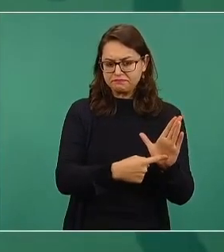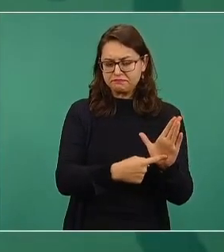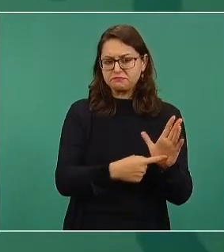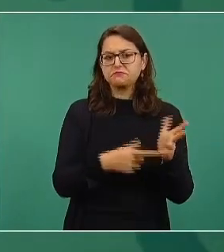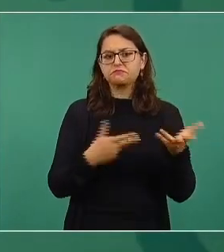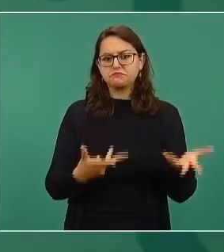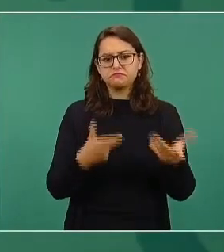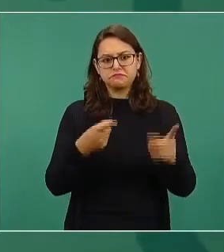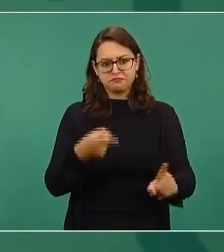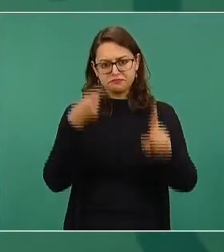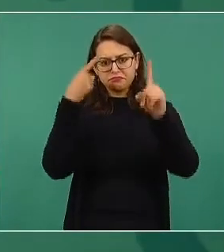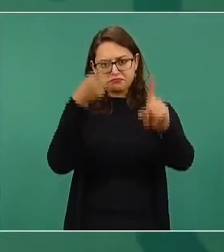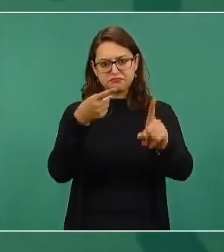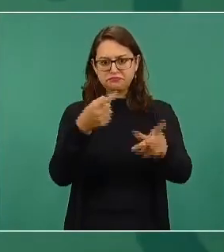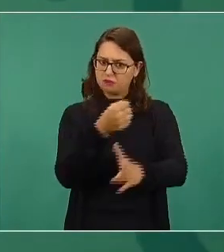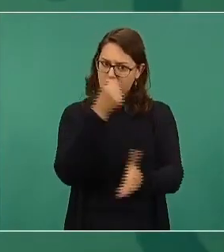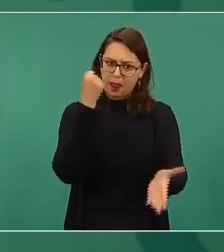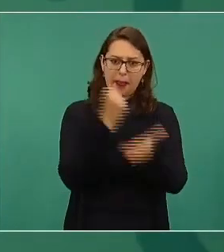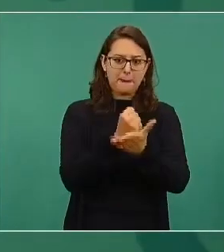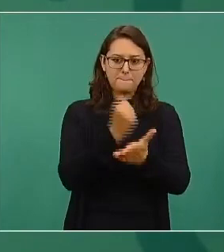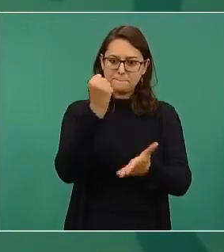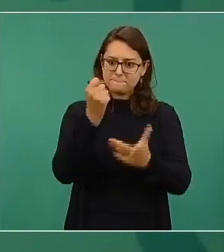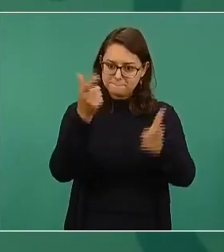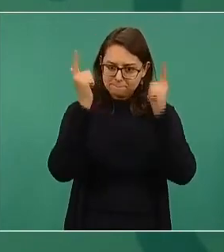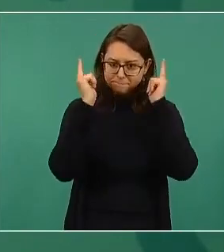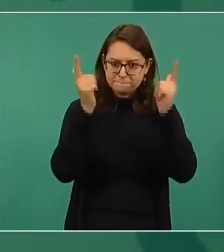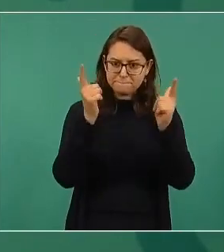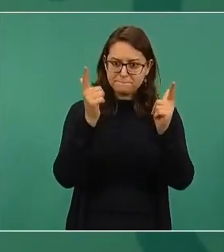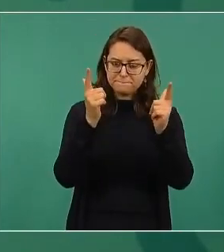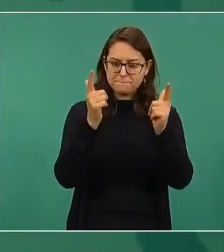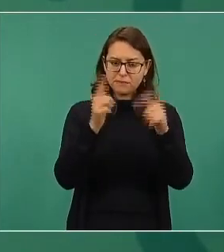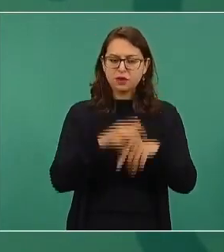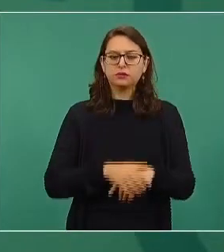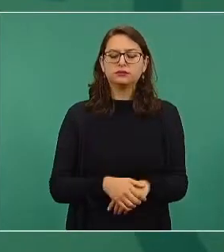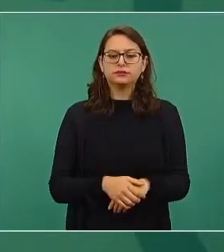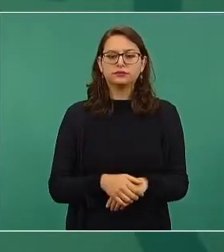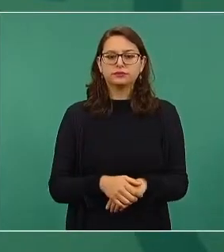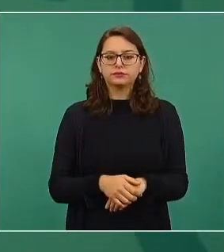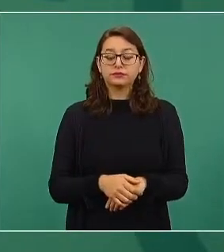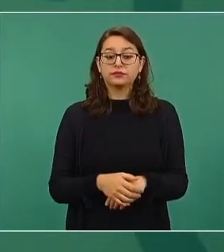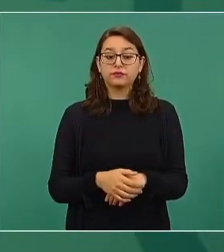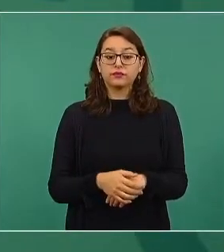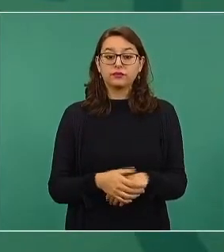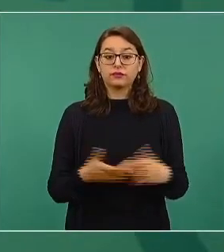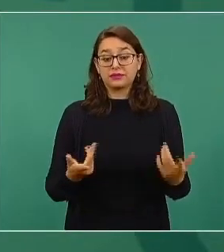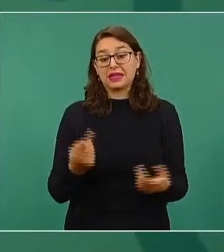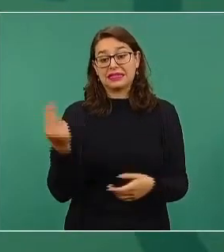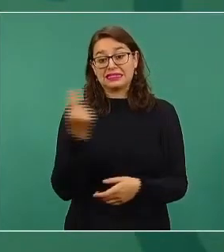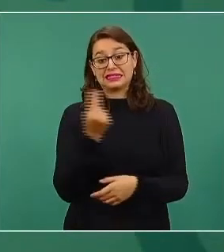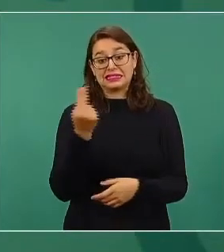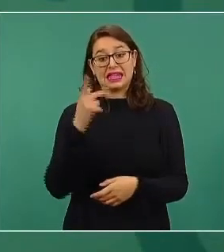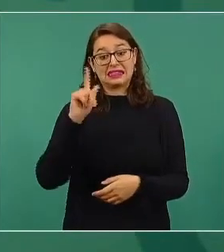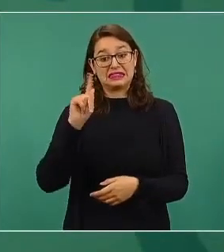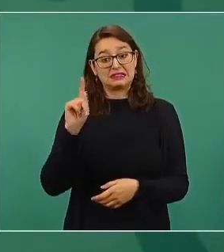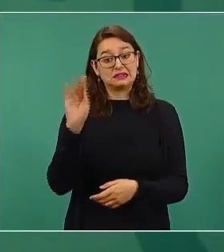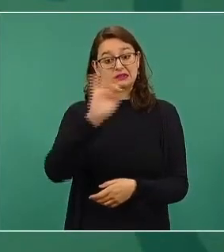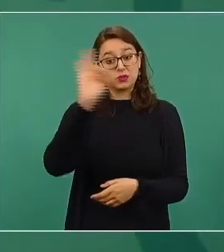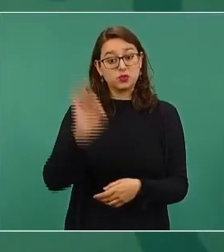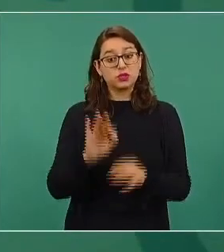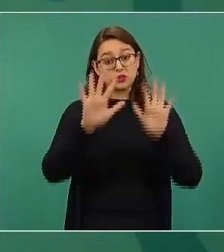para buscar la aprobación, las 2/3 partes de la Asamblea.